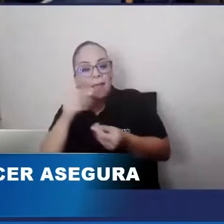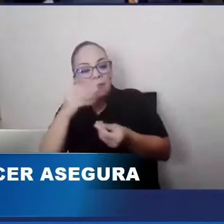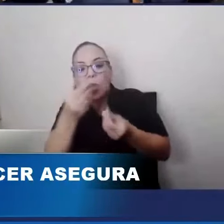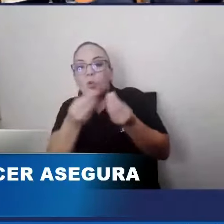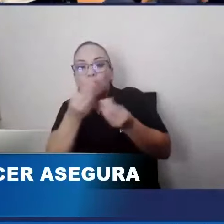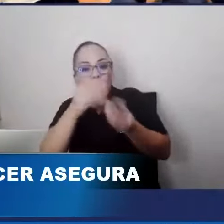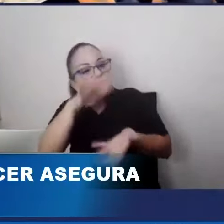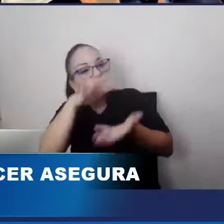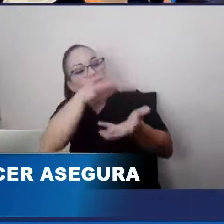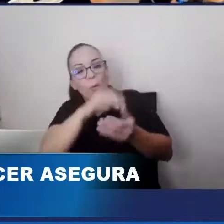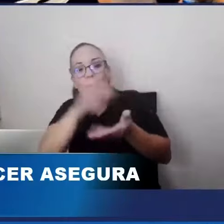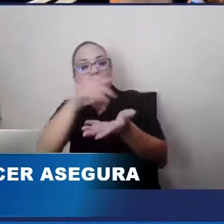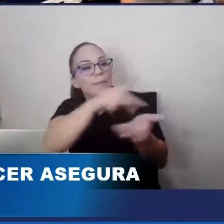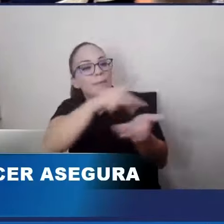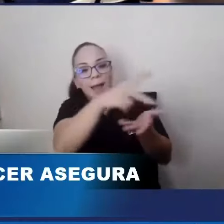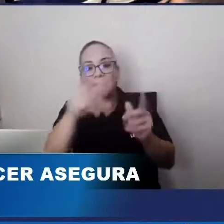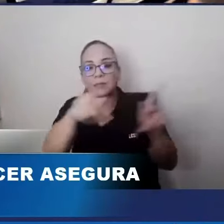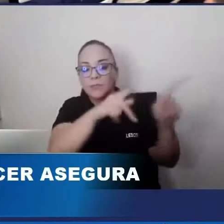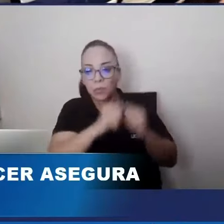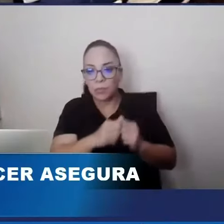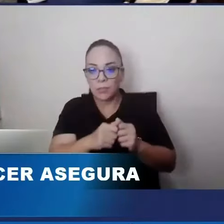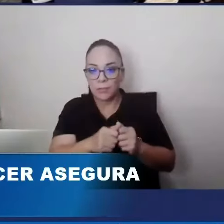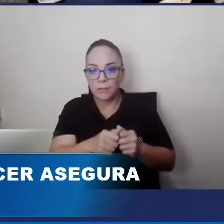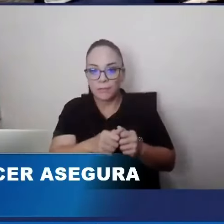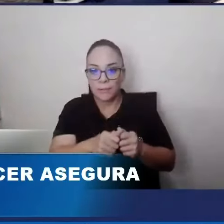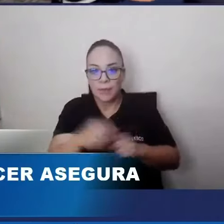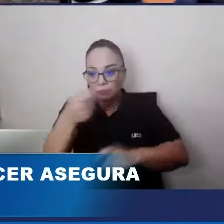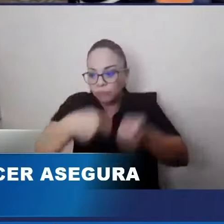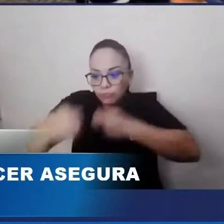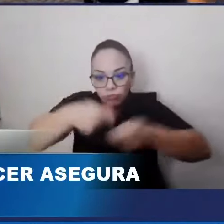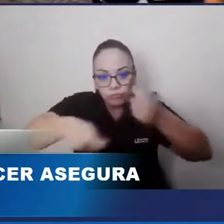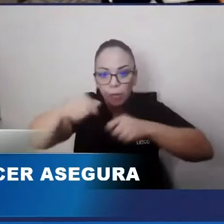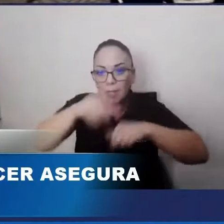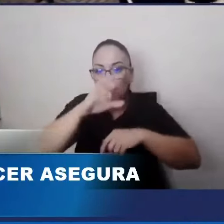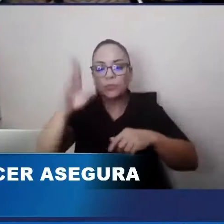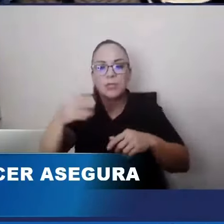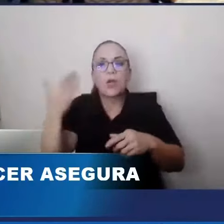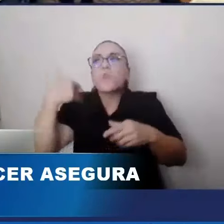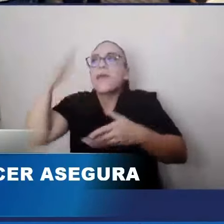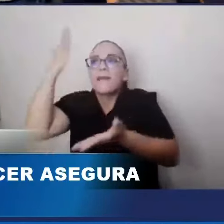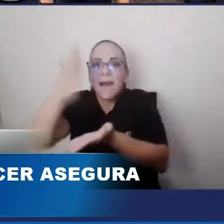a desarrollar el narcomenudeo en este país.